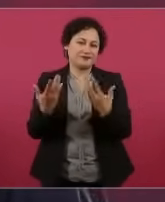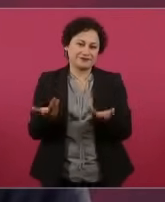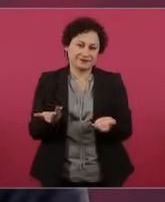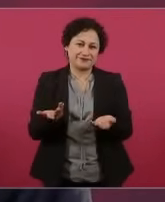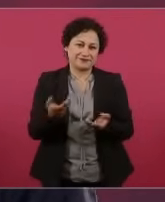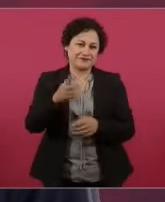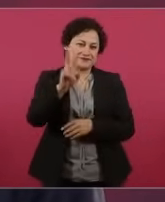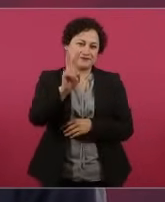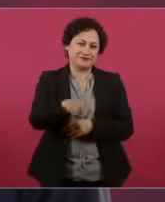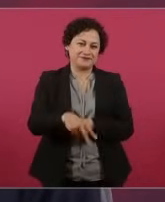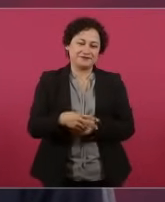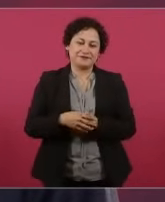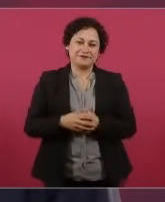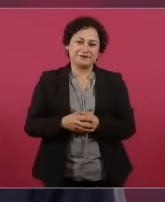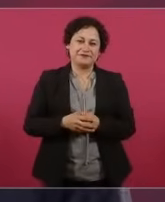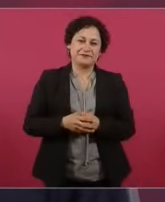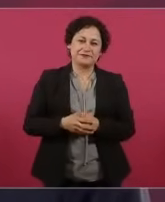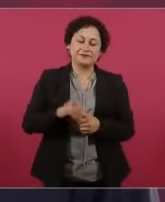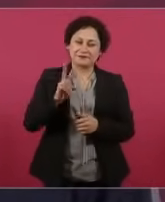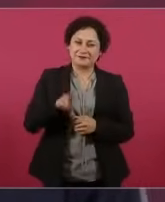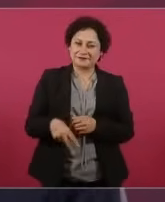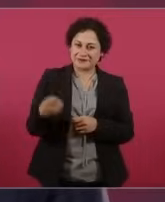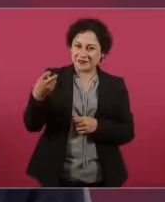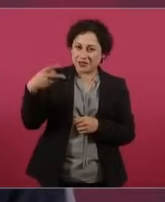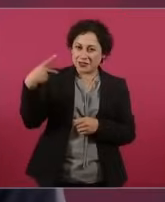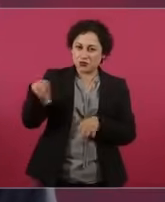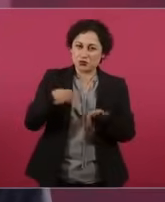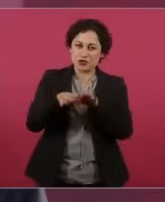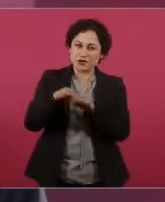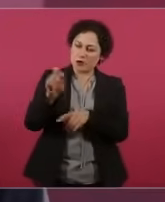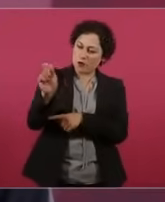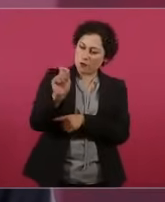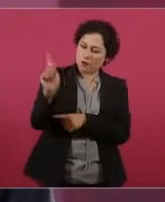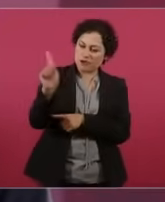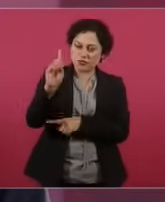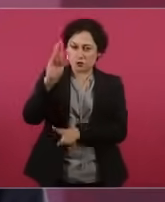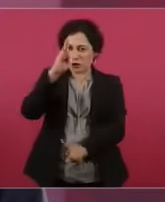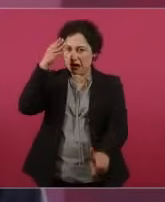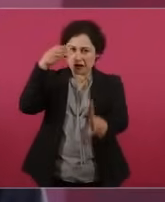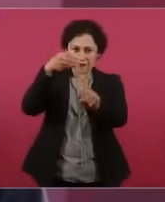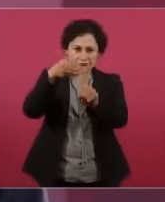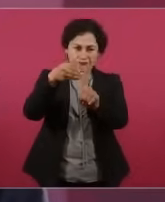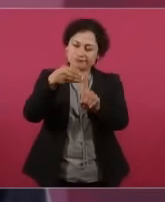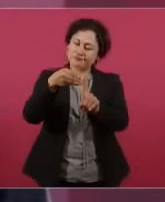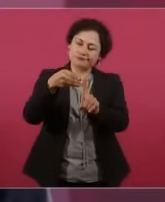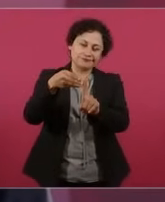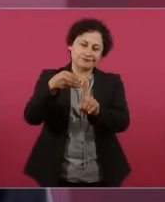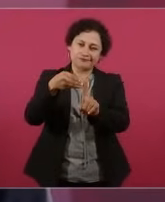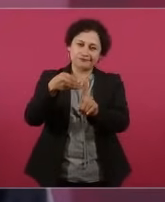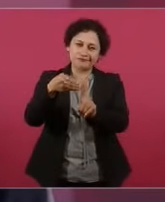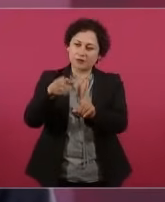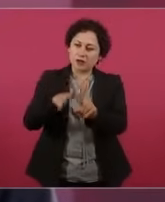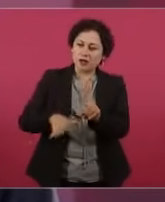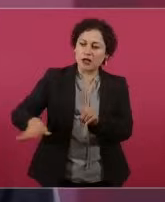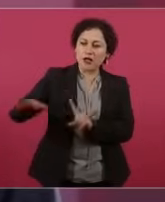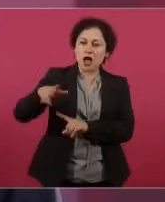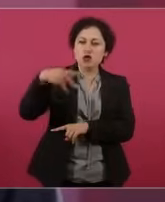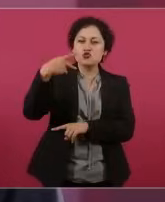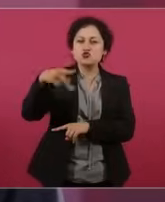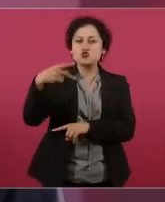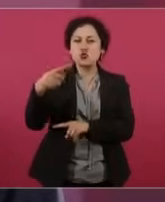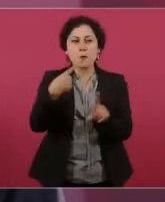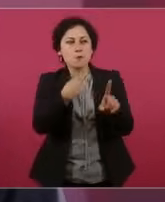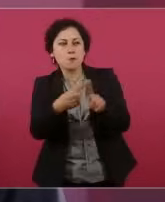O sea, no es un periodismo profesional, objetivo, plural.